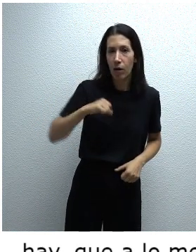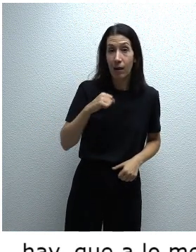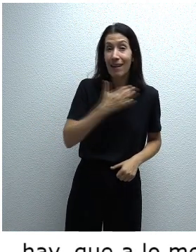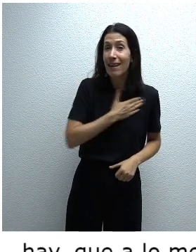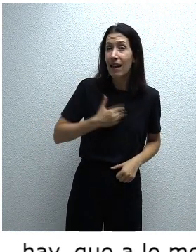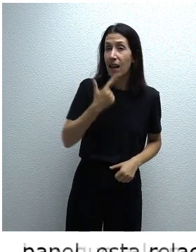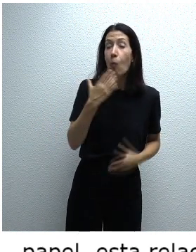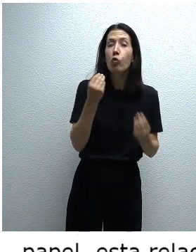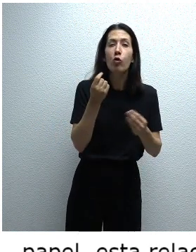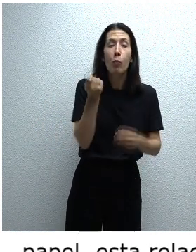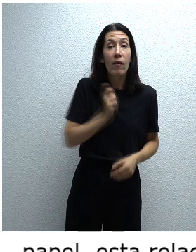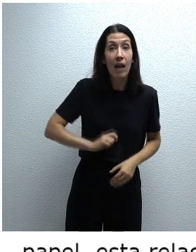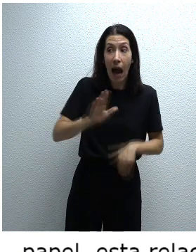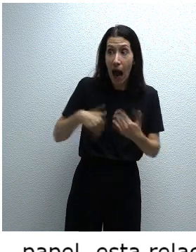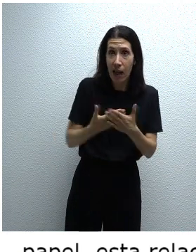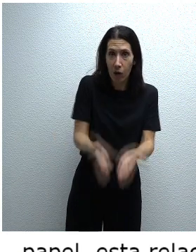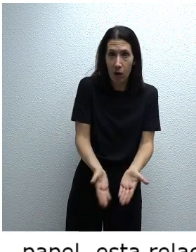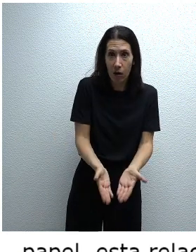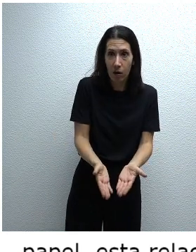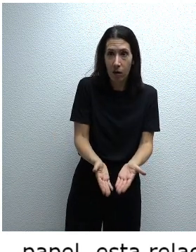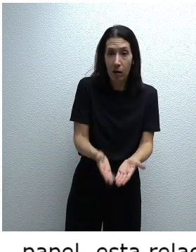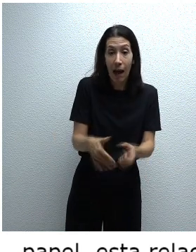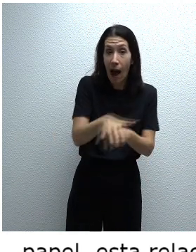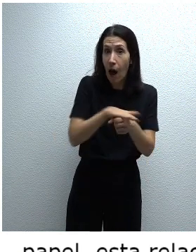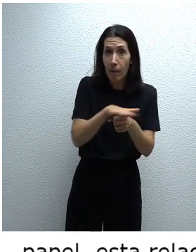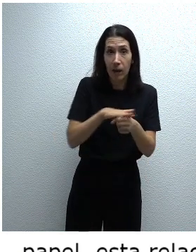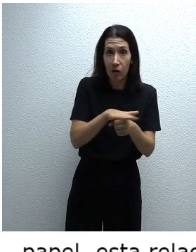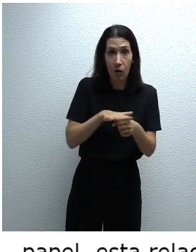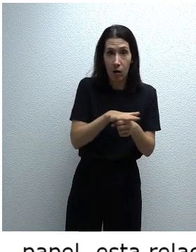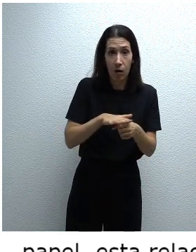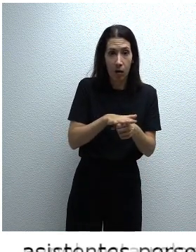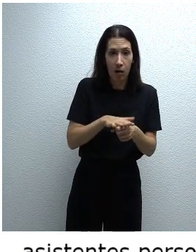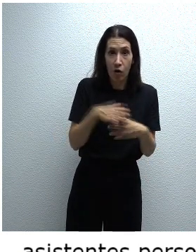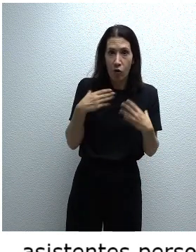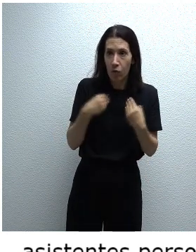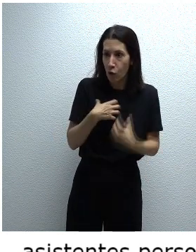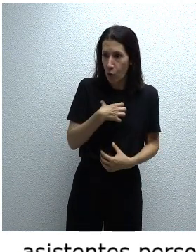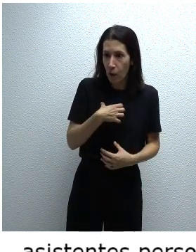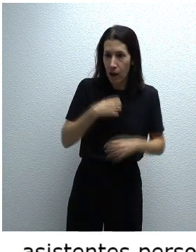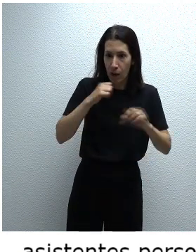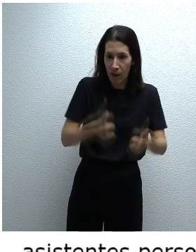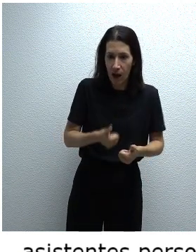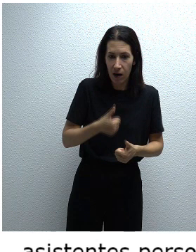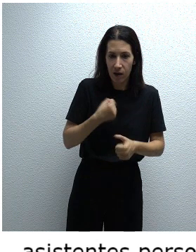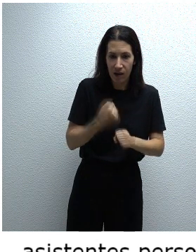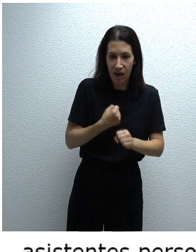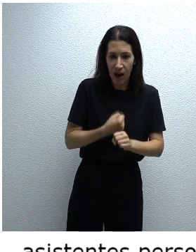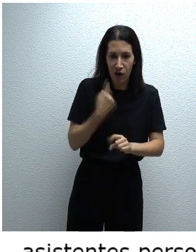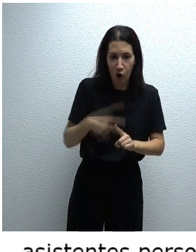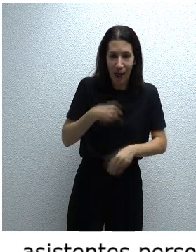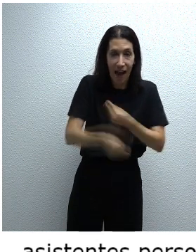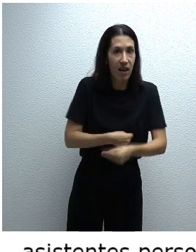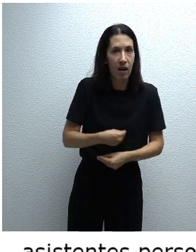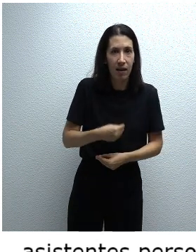decir, hay muchos profesionales que hasta ahora en este campo no habían tenido cabida, no habían entrado nunca y ahora van